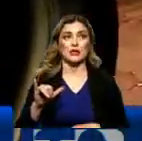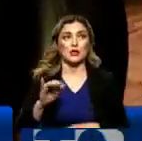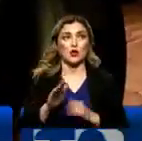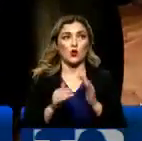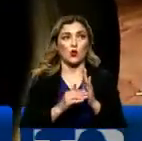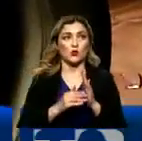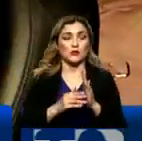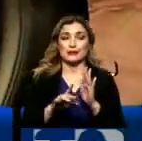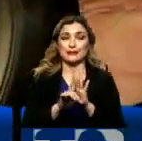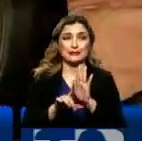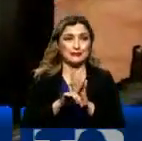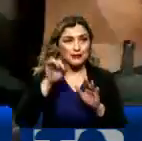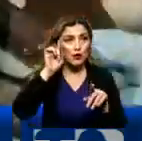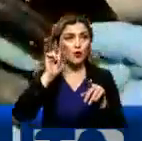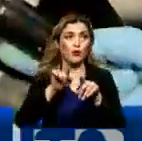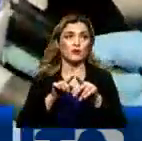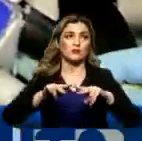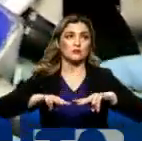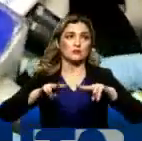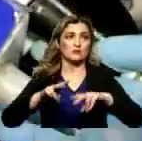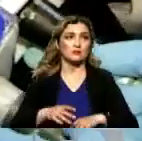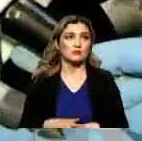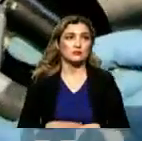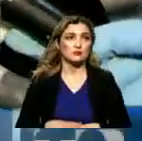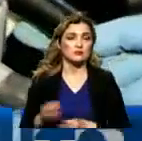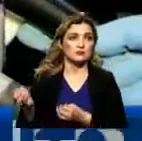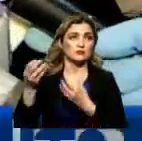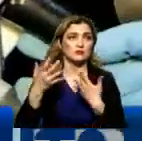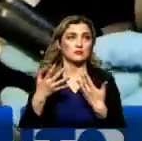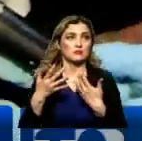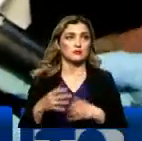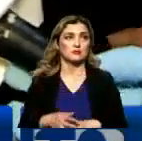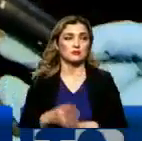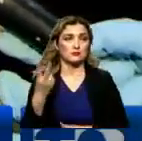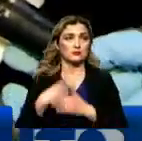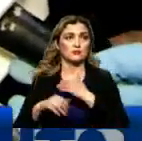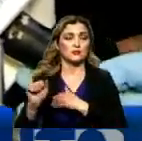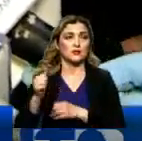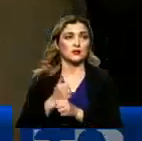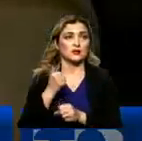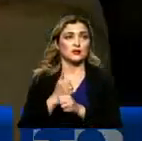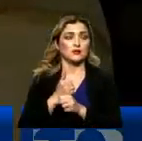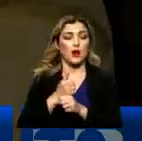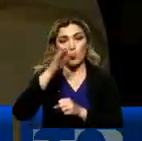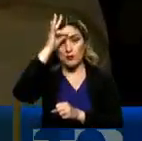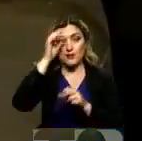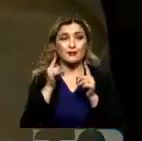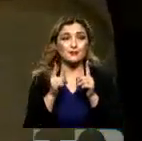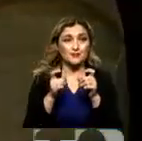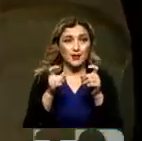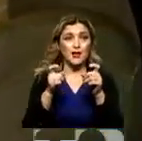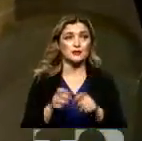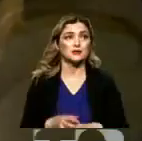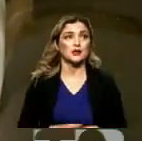las disposiciones, coincidió en estar de acuerdo. Yo sé, estoy informada. Lo que pasa es que tengo que ir a dejar a mi hija que trabaje en Solca. Enrique, en cambio, por ser